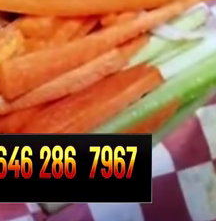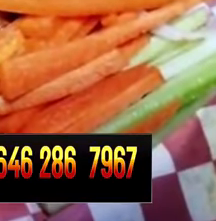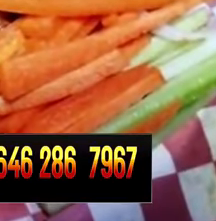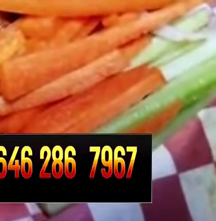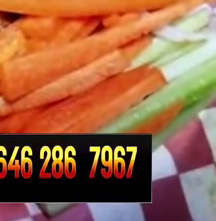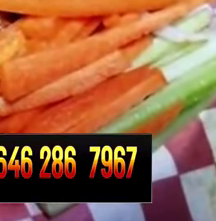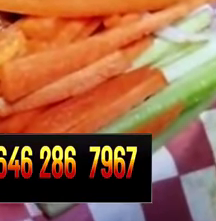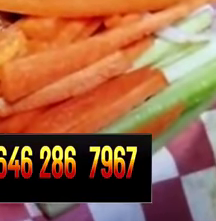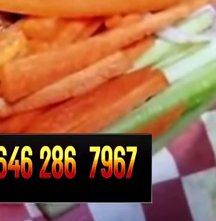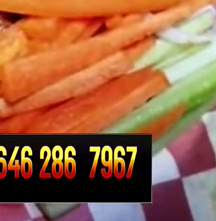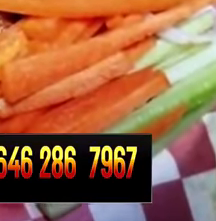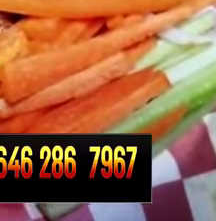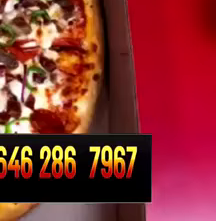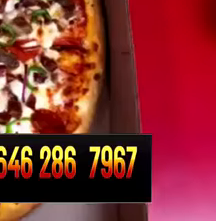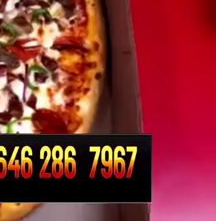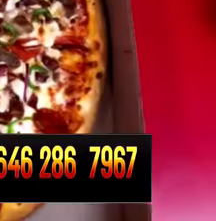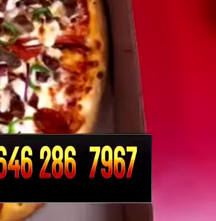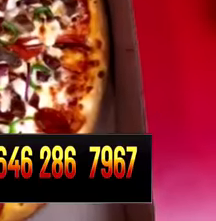teléfono